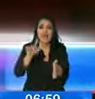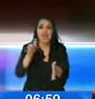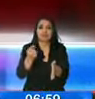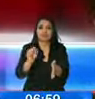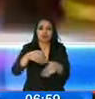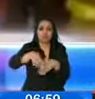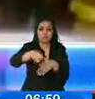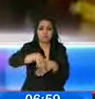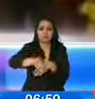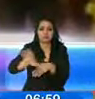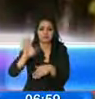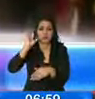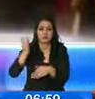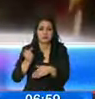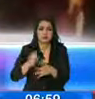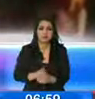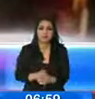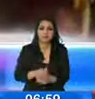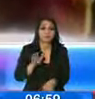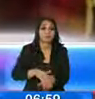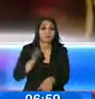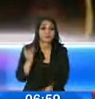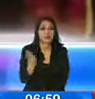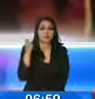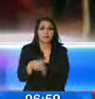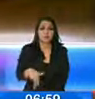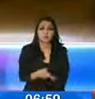Azuaya. Y al parecer, por exceso de velocidad,